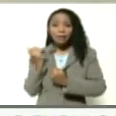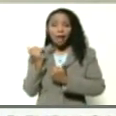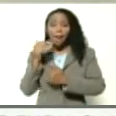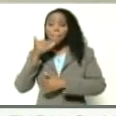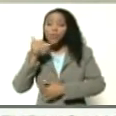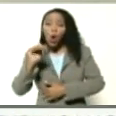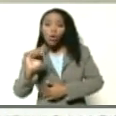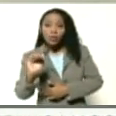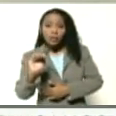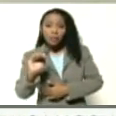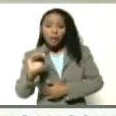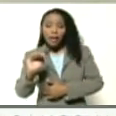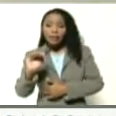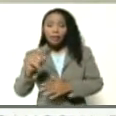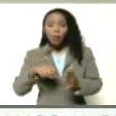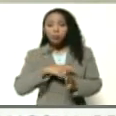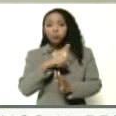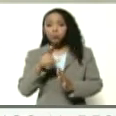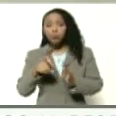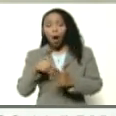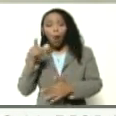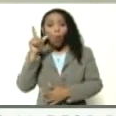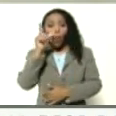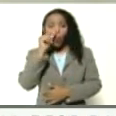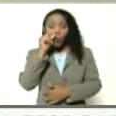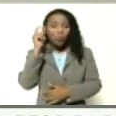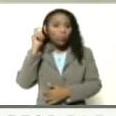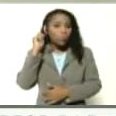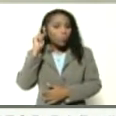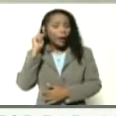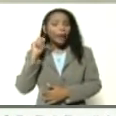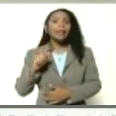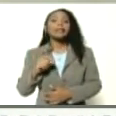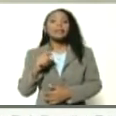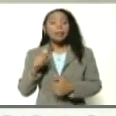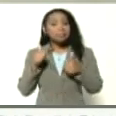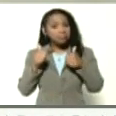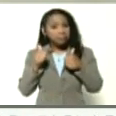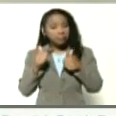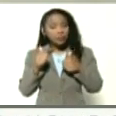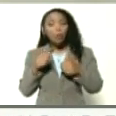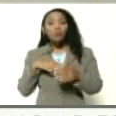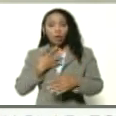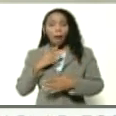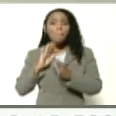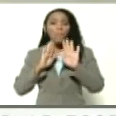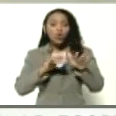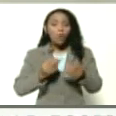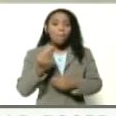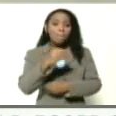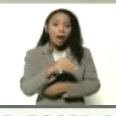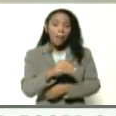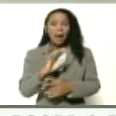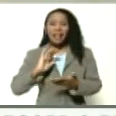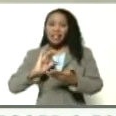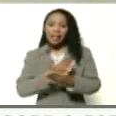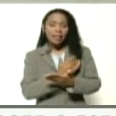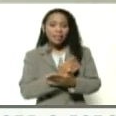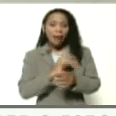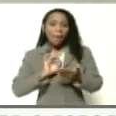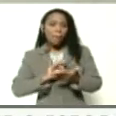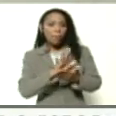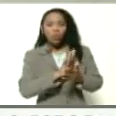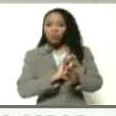próximas generaciones de mujeres y hombres de bien puedan aportar más para que desaparezca la exclusión,